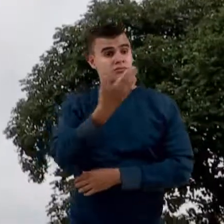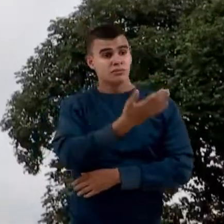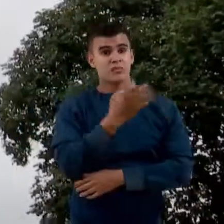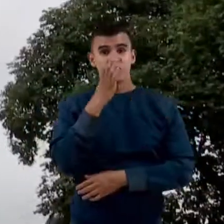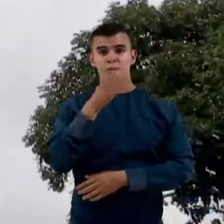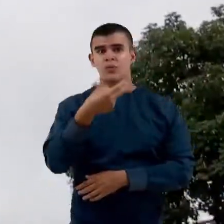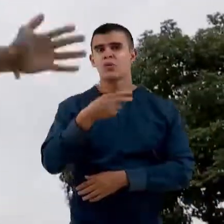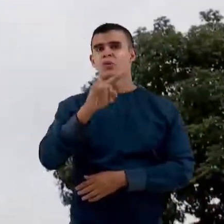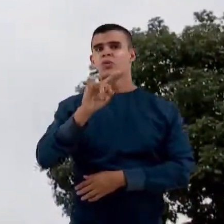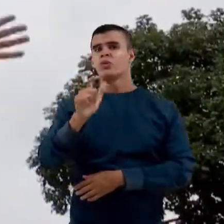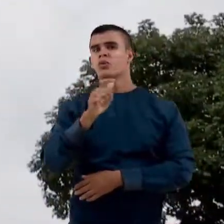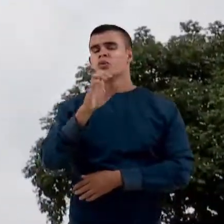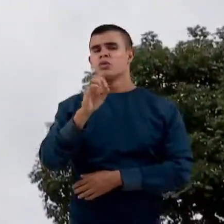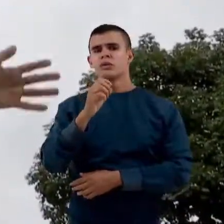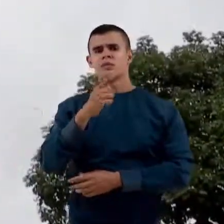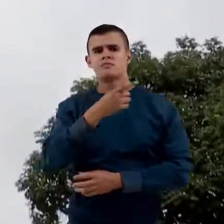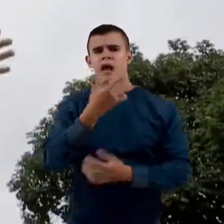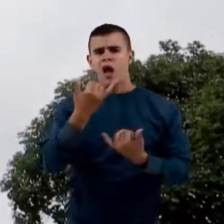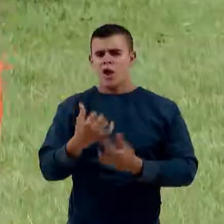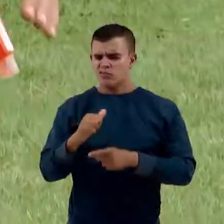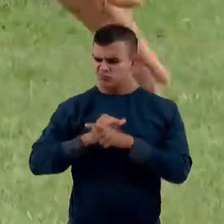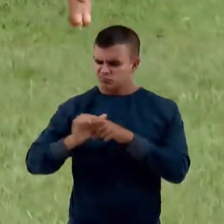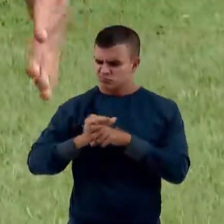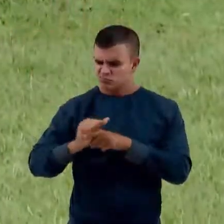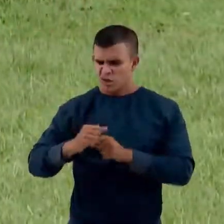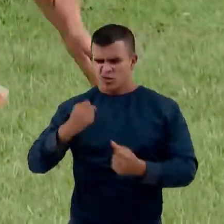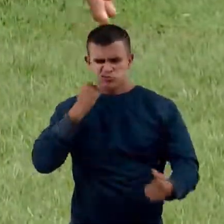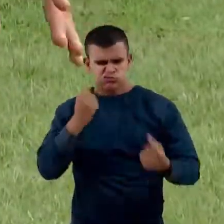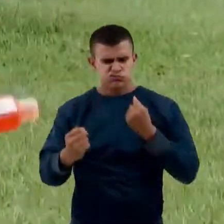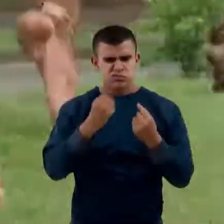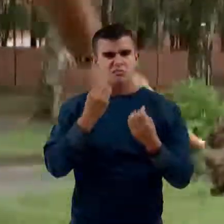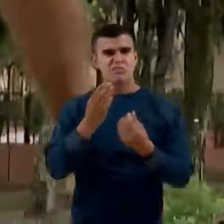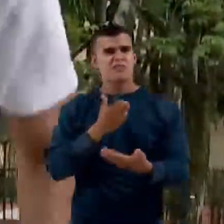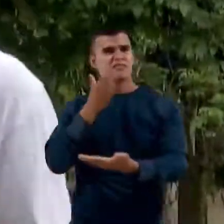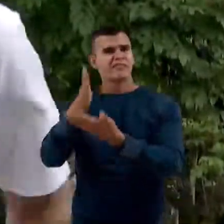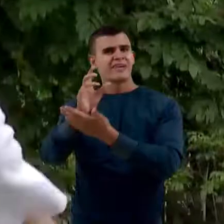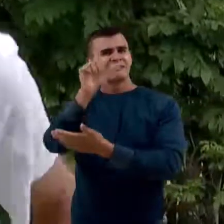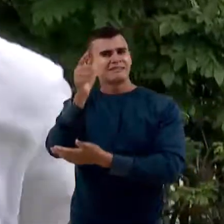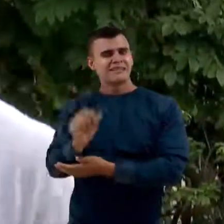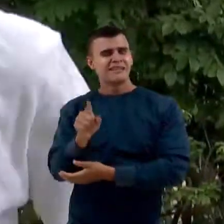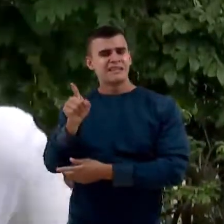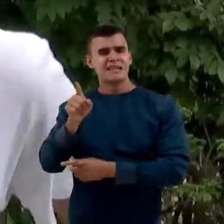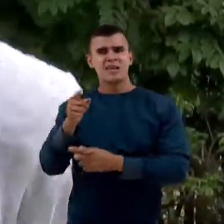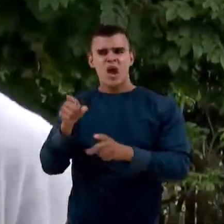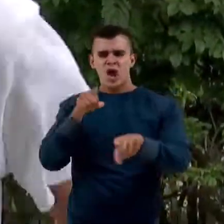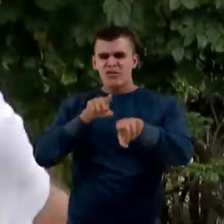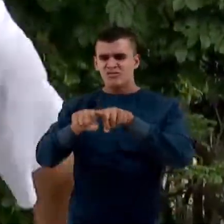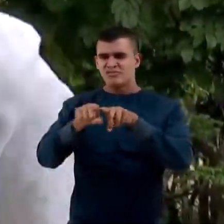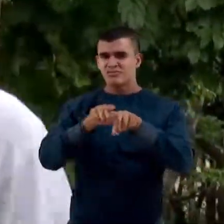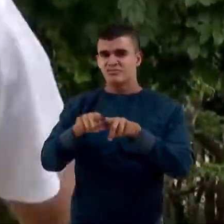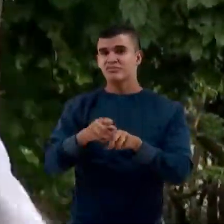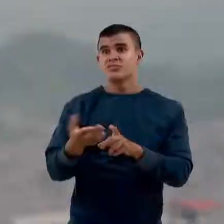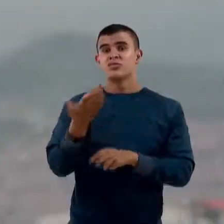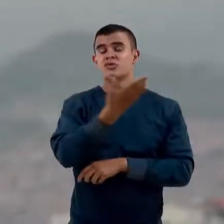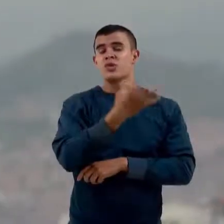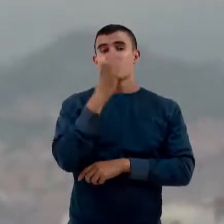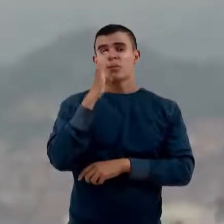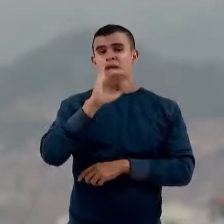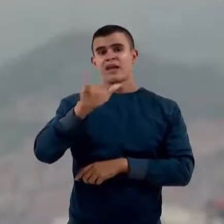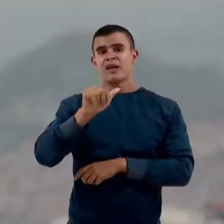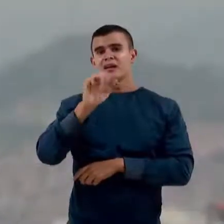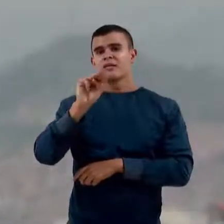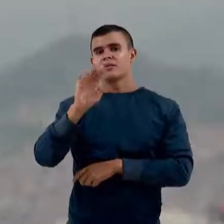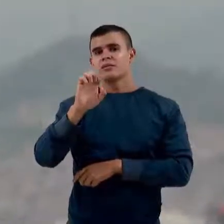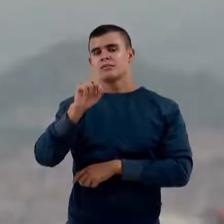ahora, Hugo se está preparando para viajar a Italia y correr 330 kilómetros en la carrera el Tour de Jans. A su vez,